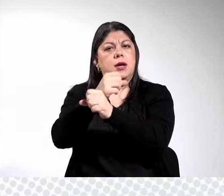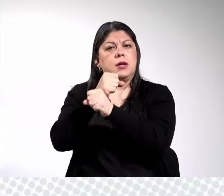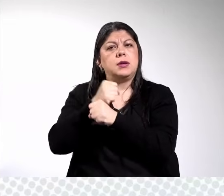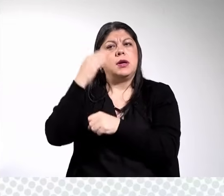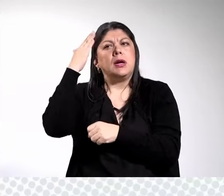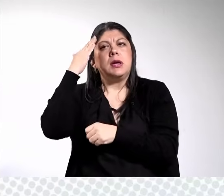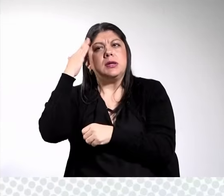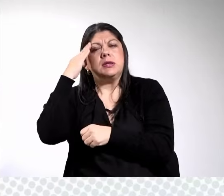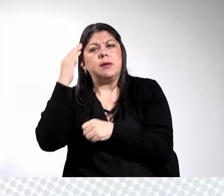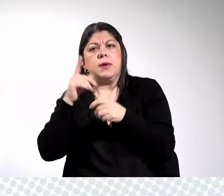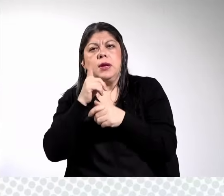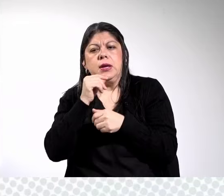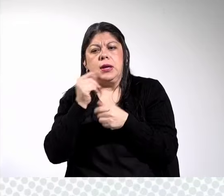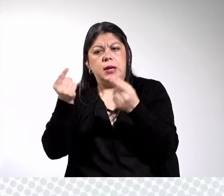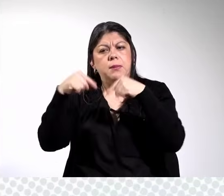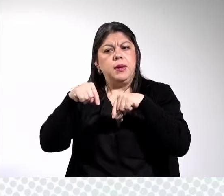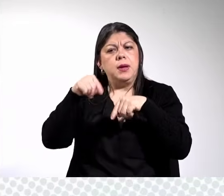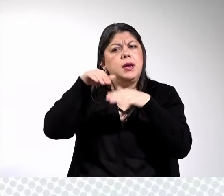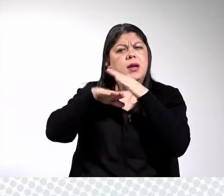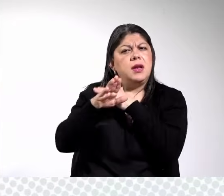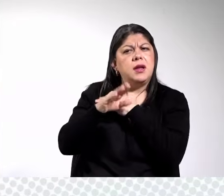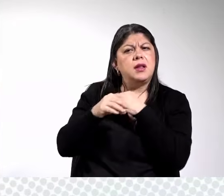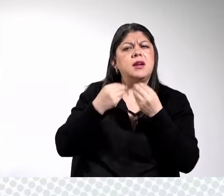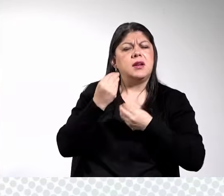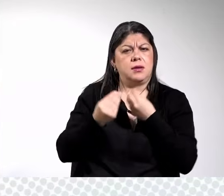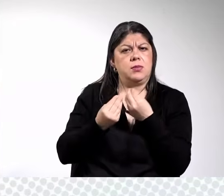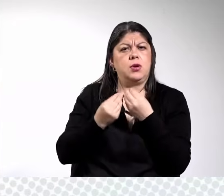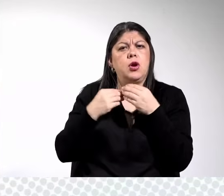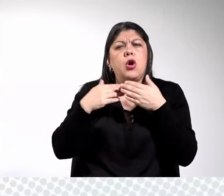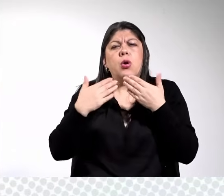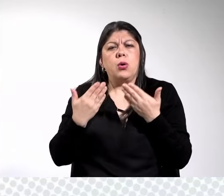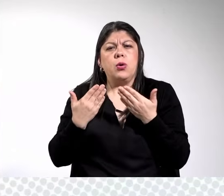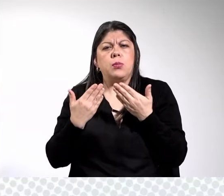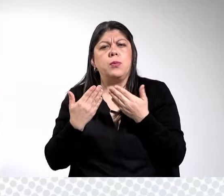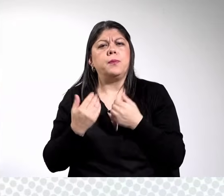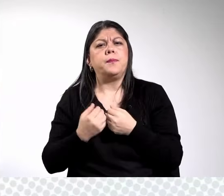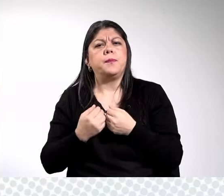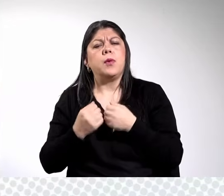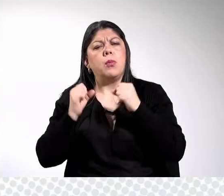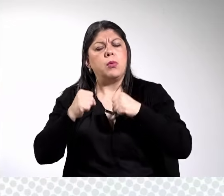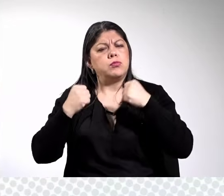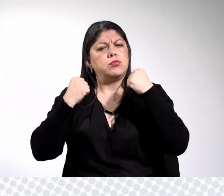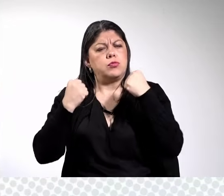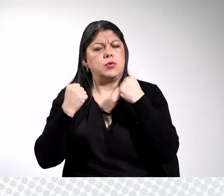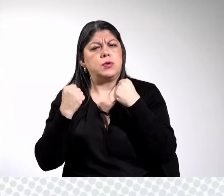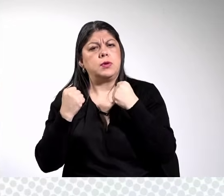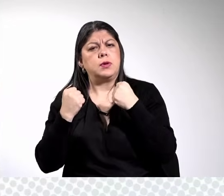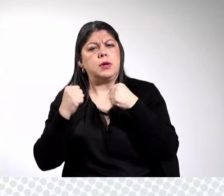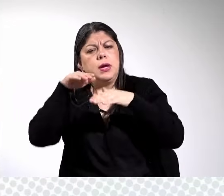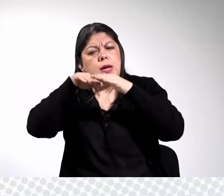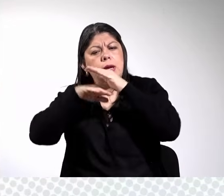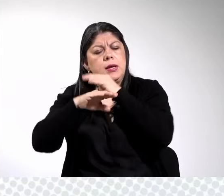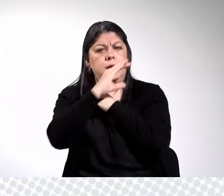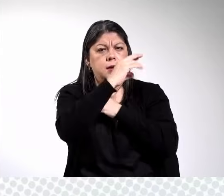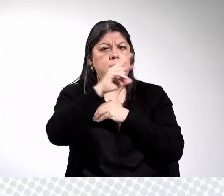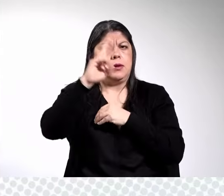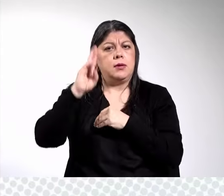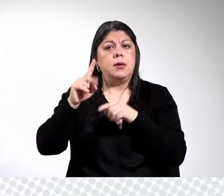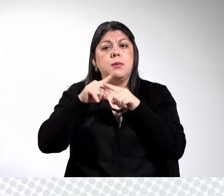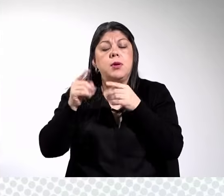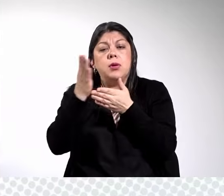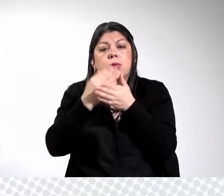saber quiénes vienen, qué tenemos que hacer, cómo podemos fortalecer ese paso. Y los que se